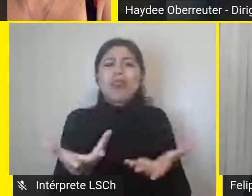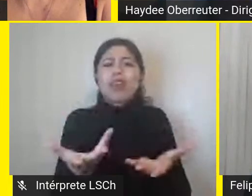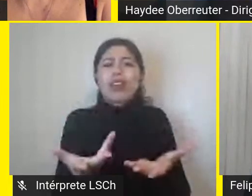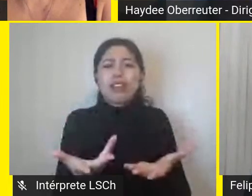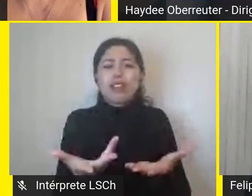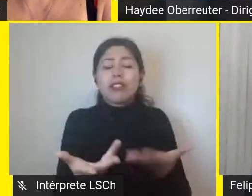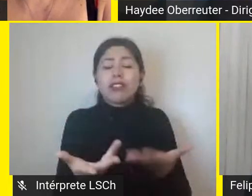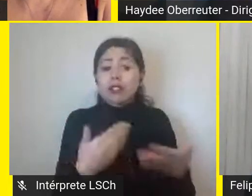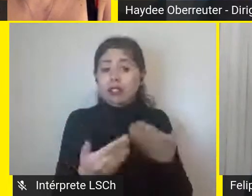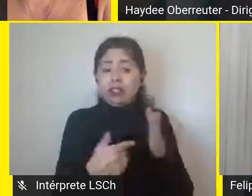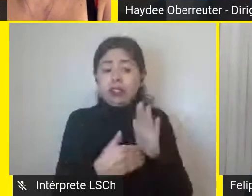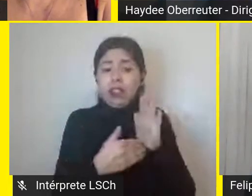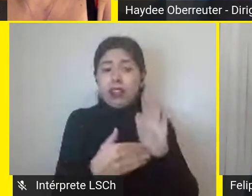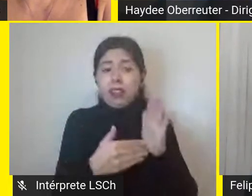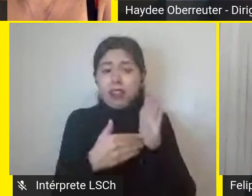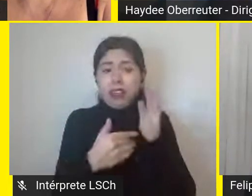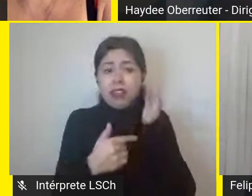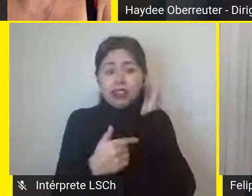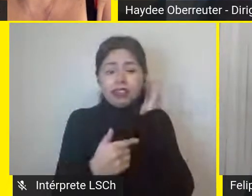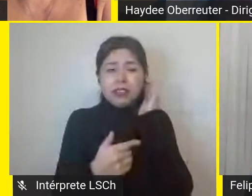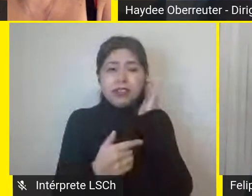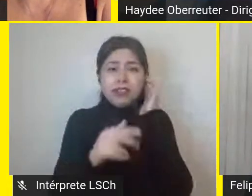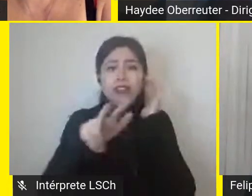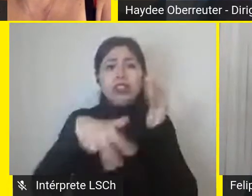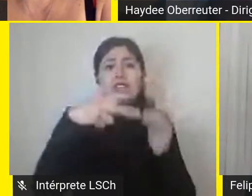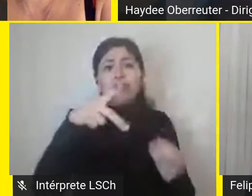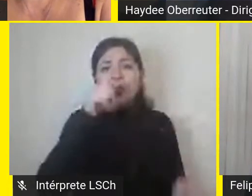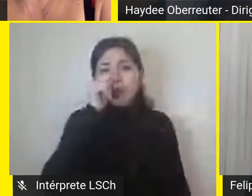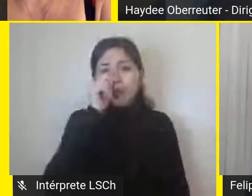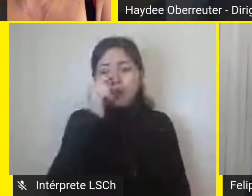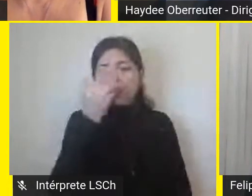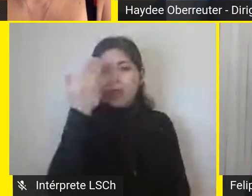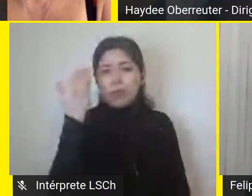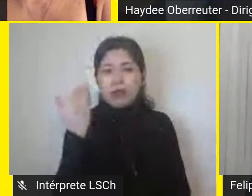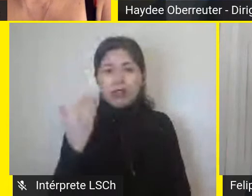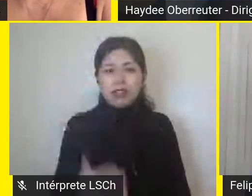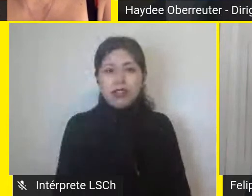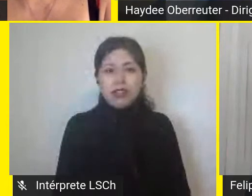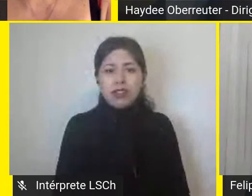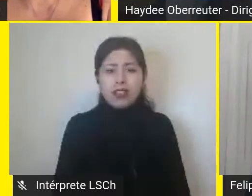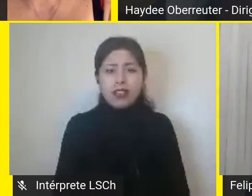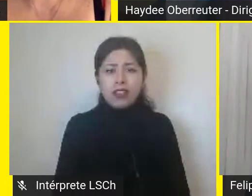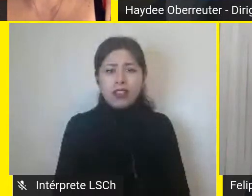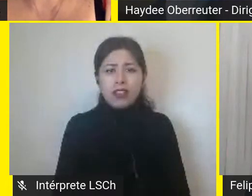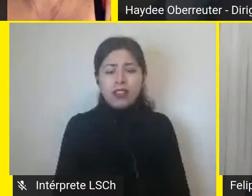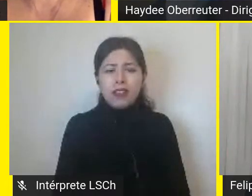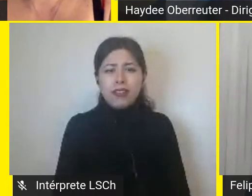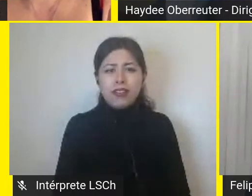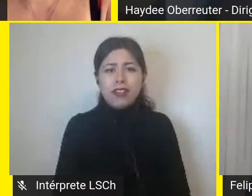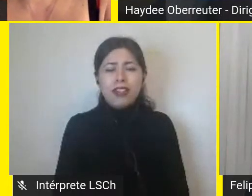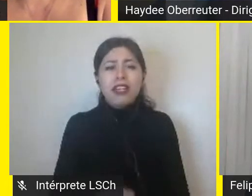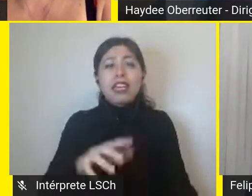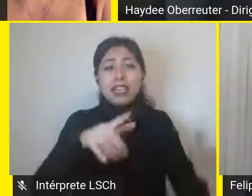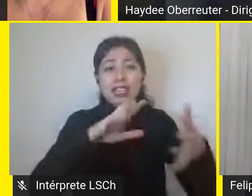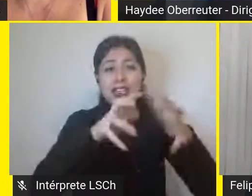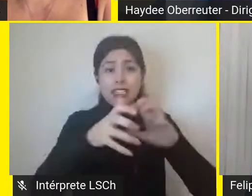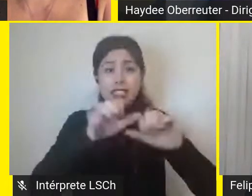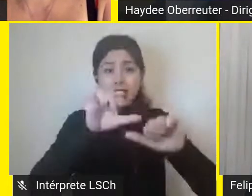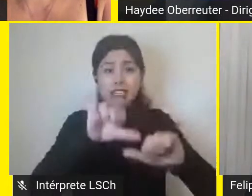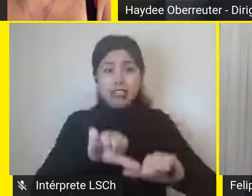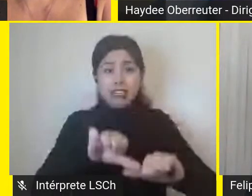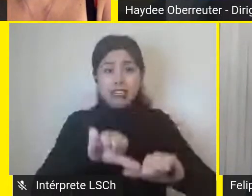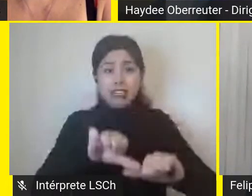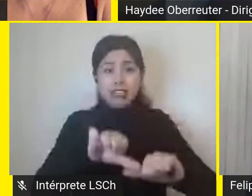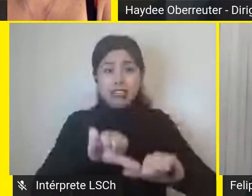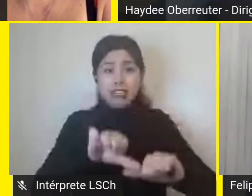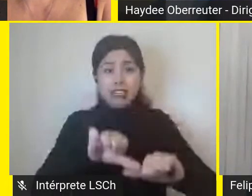en el 18 de octubre pasado como una crisis, no con una demanda particular,